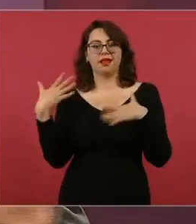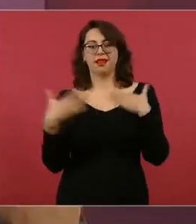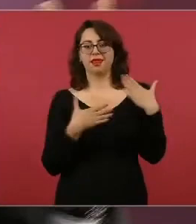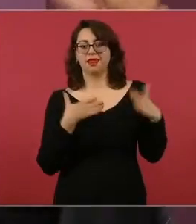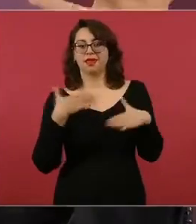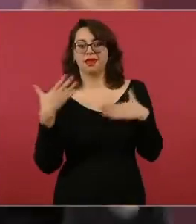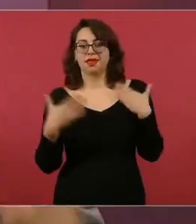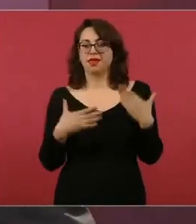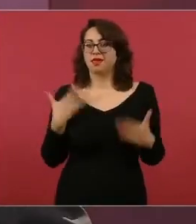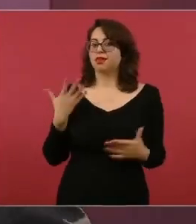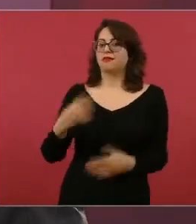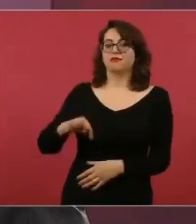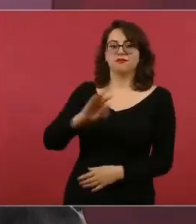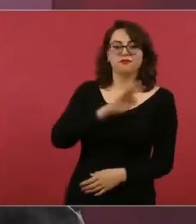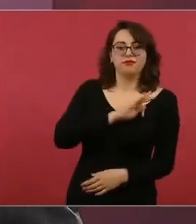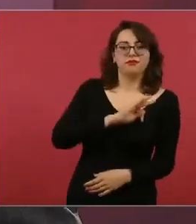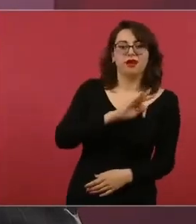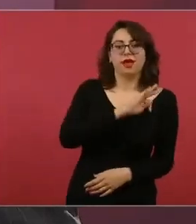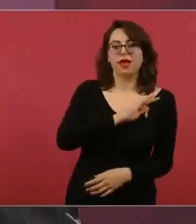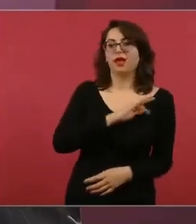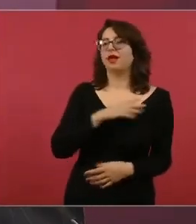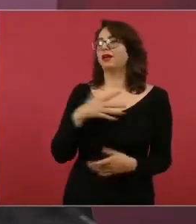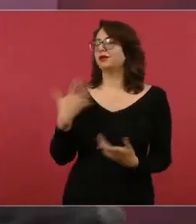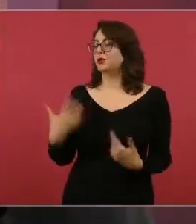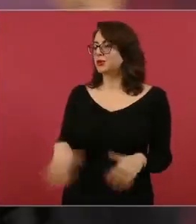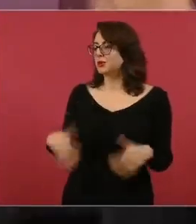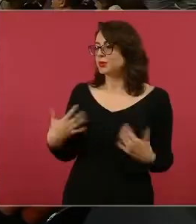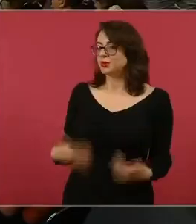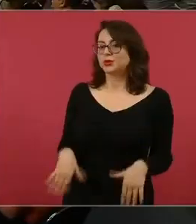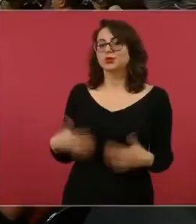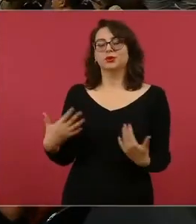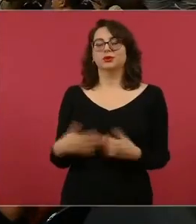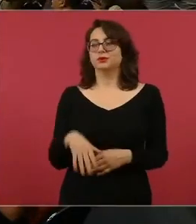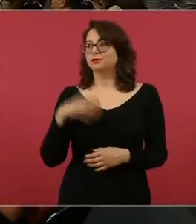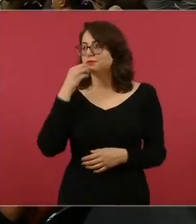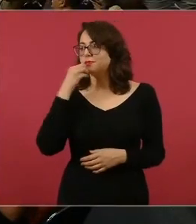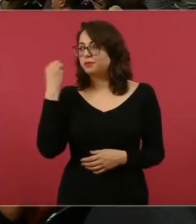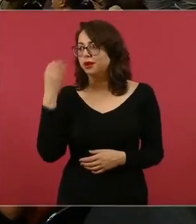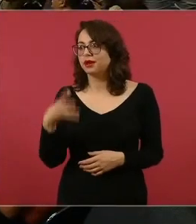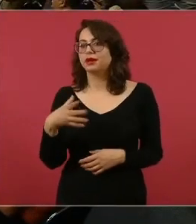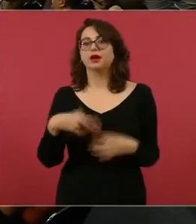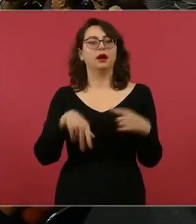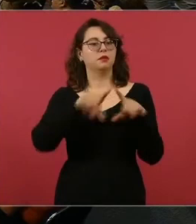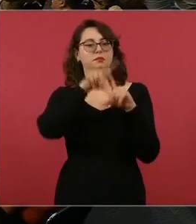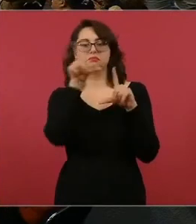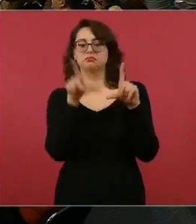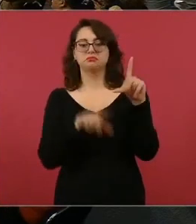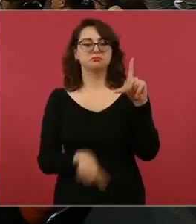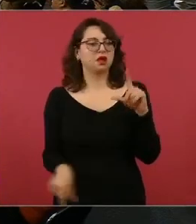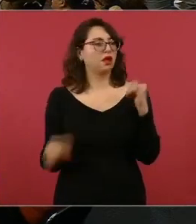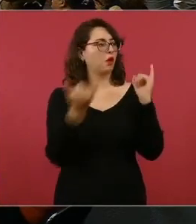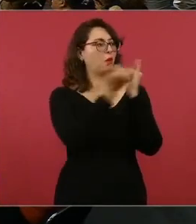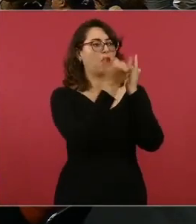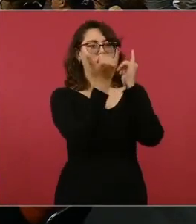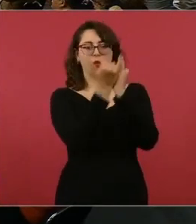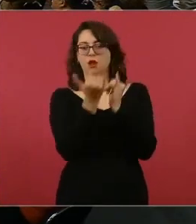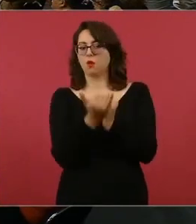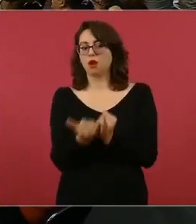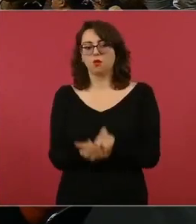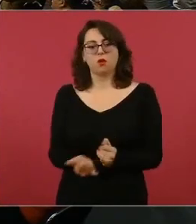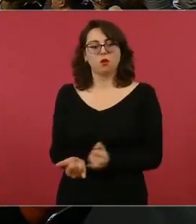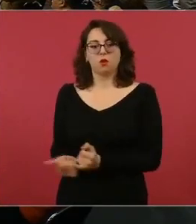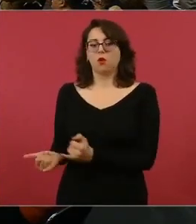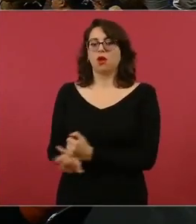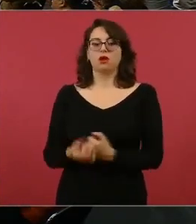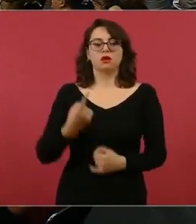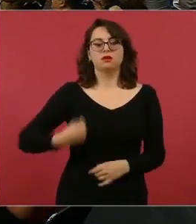muy esperanzada. Y así está en todo el país. Y vamos